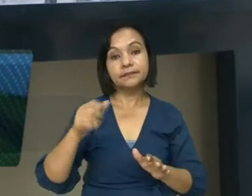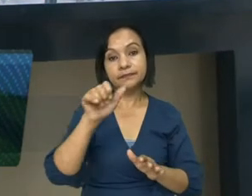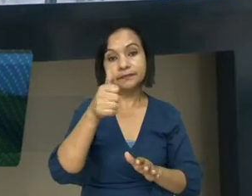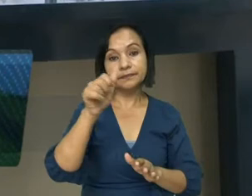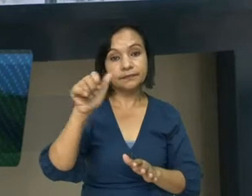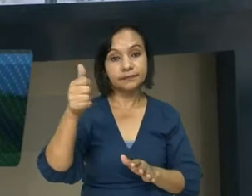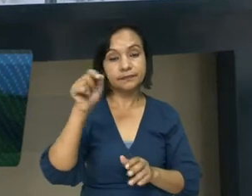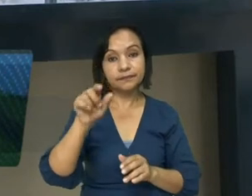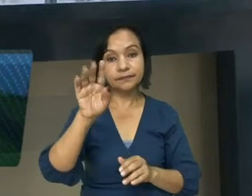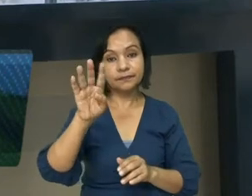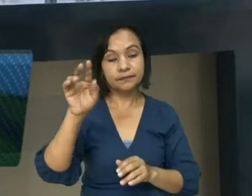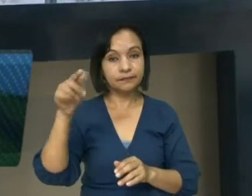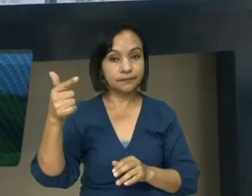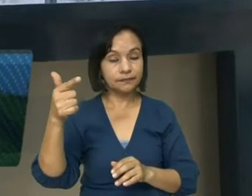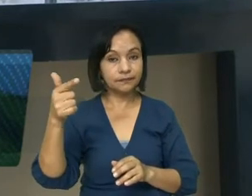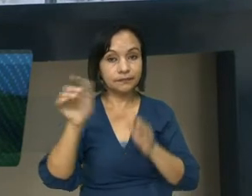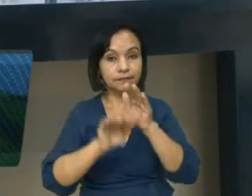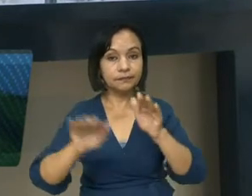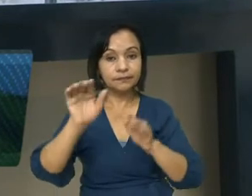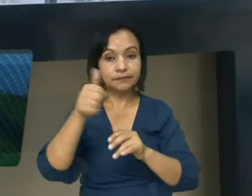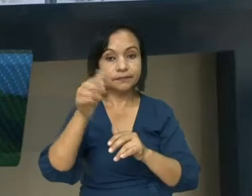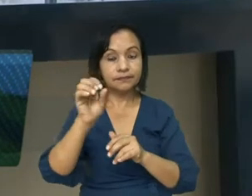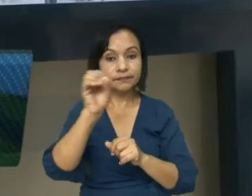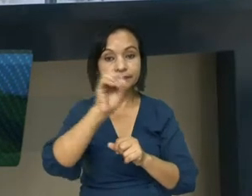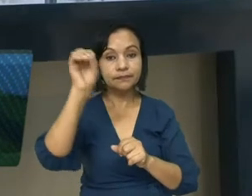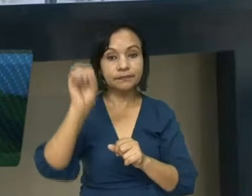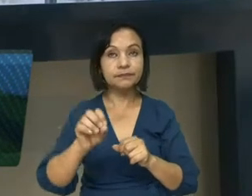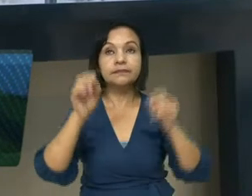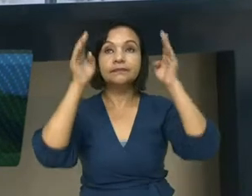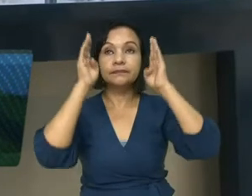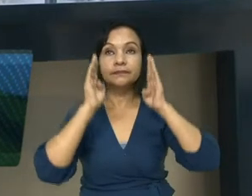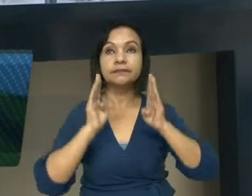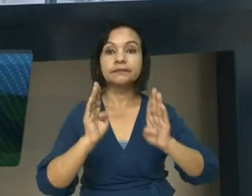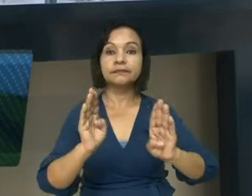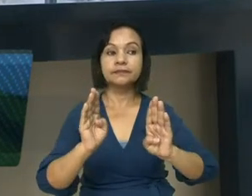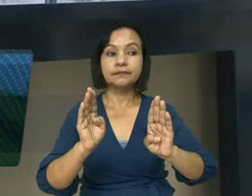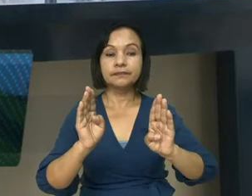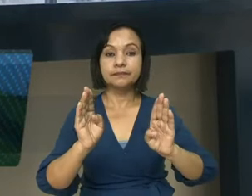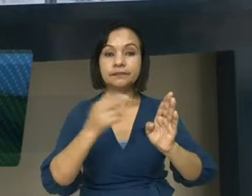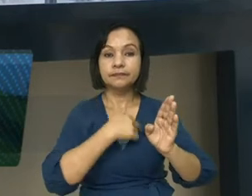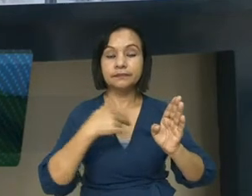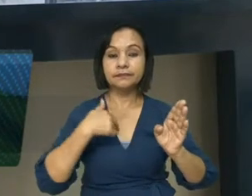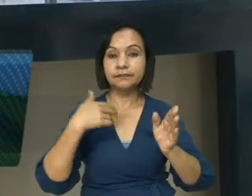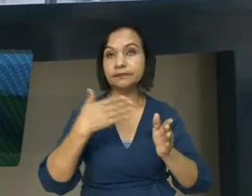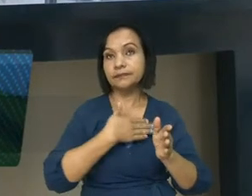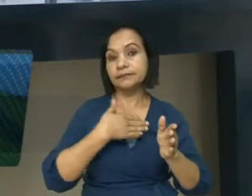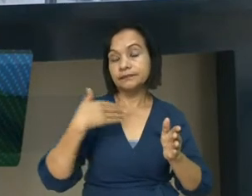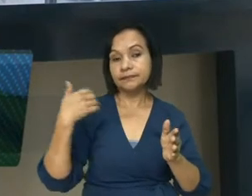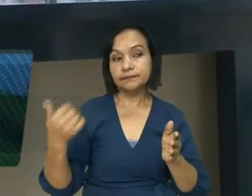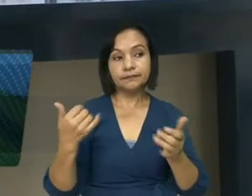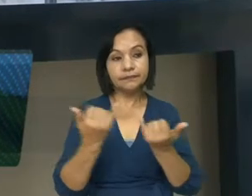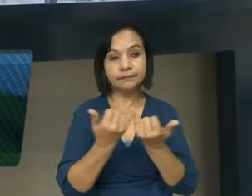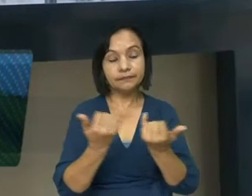66.47, es decir, tenemos el 60% de cobertura con soluciones mejoradas, no